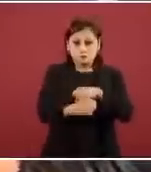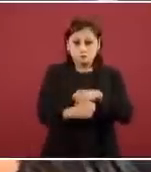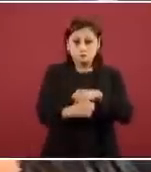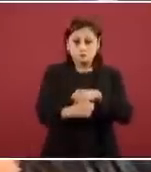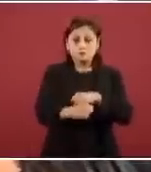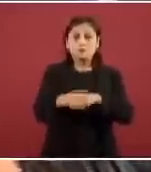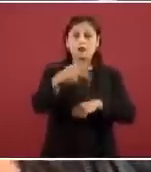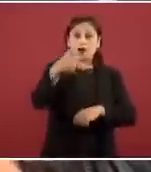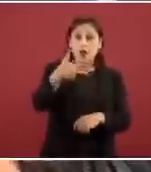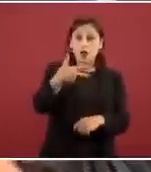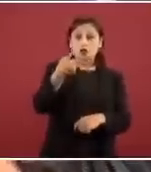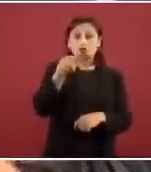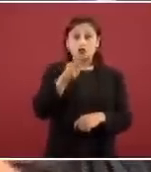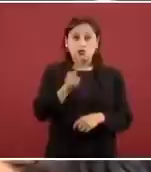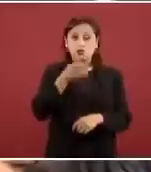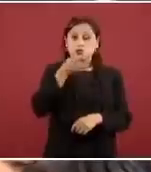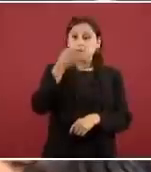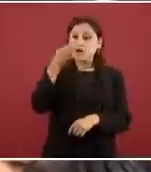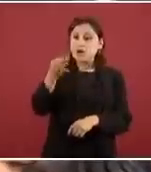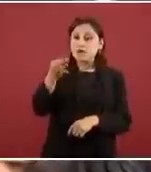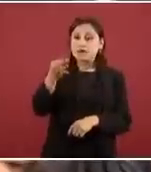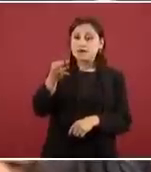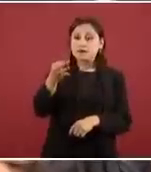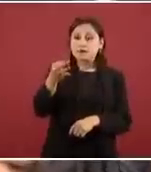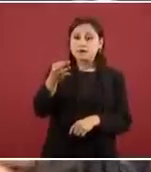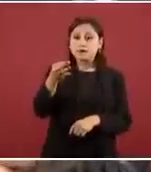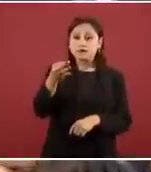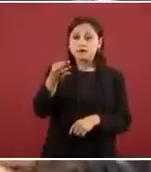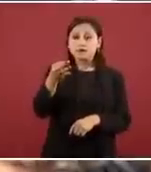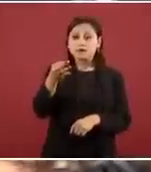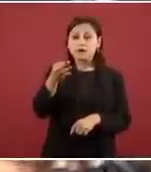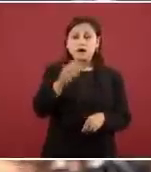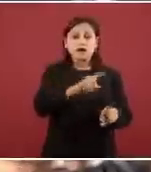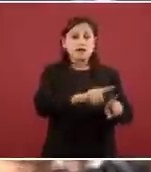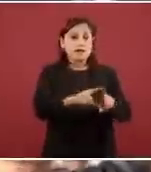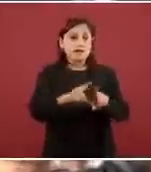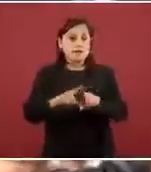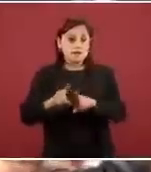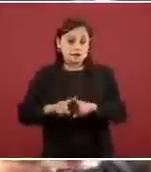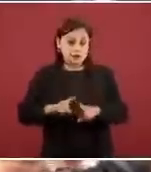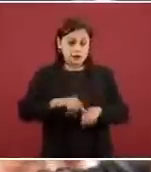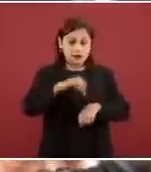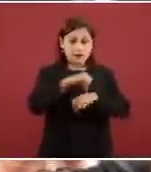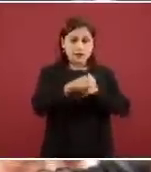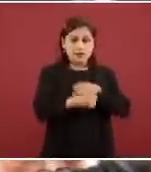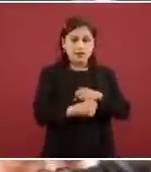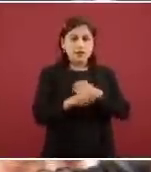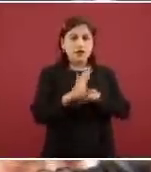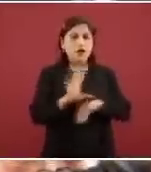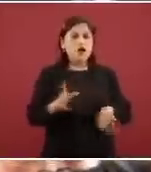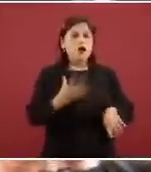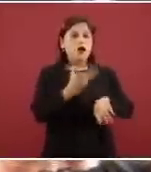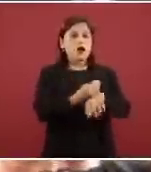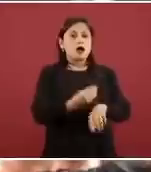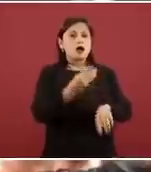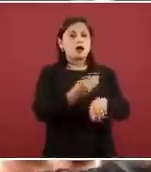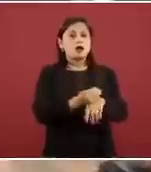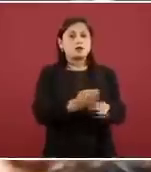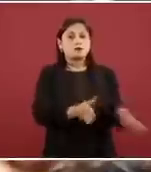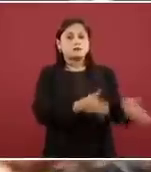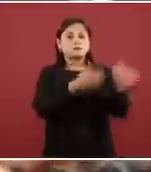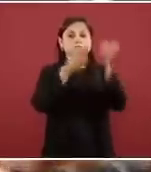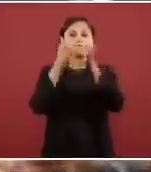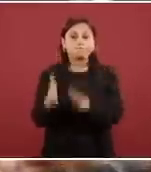El 8 de noviembre le avisan que todo el equipo de cirugía entraba a mantenimiento y entonces la pasaron